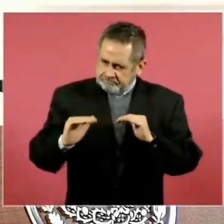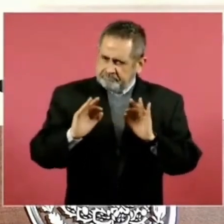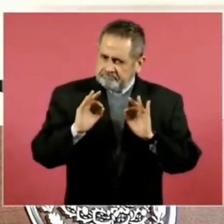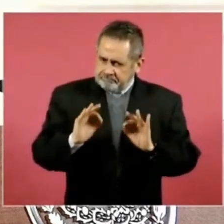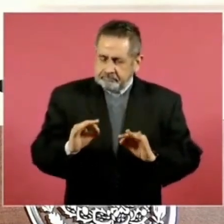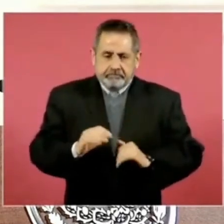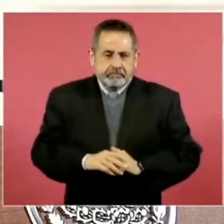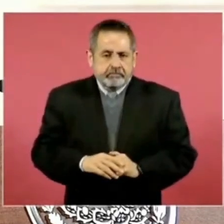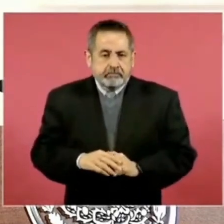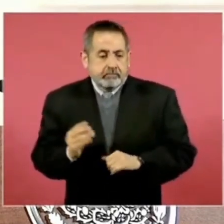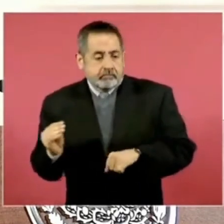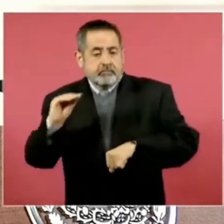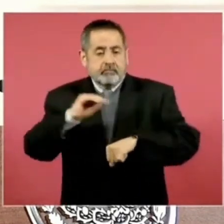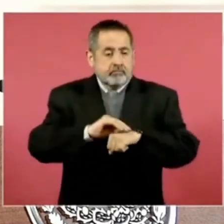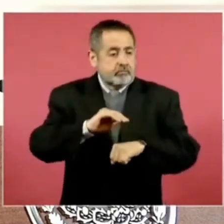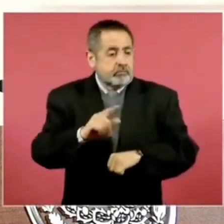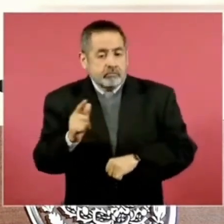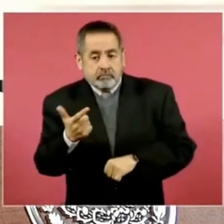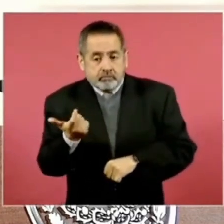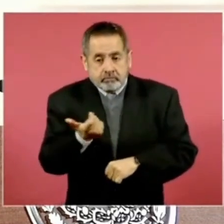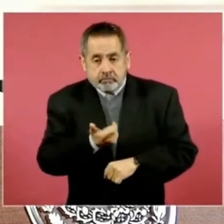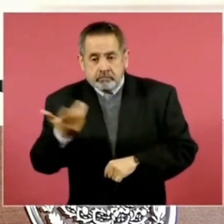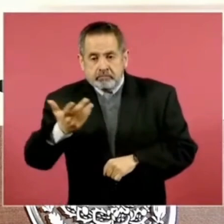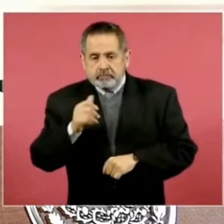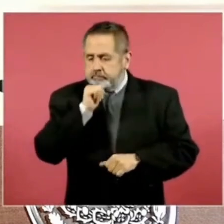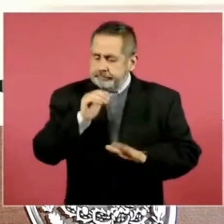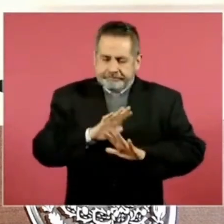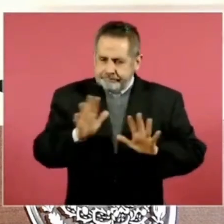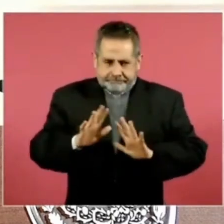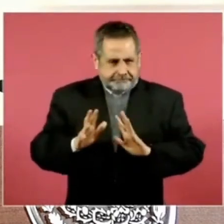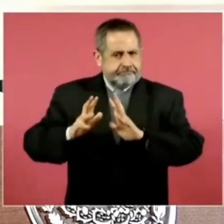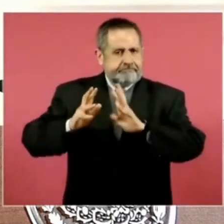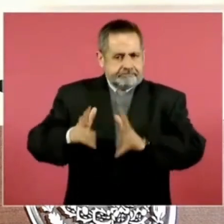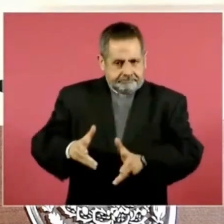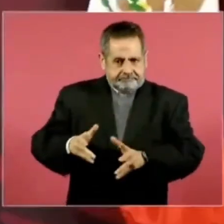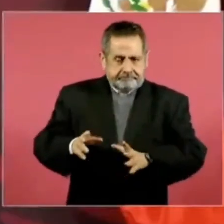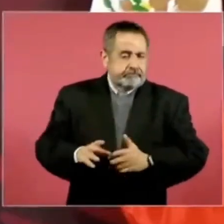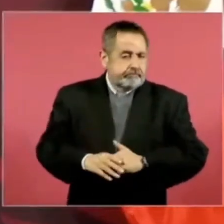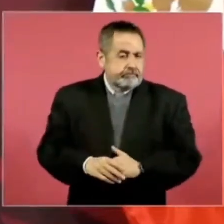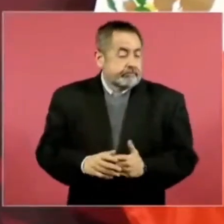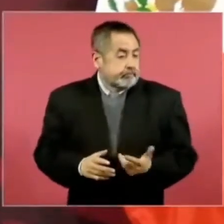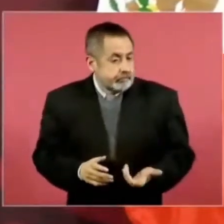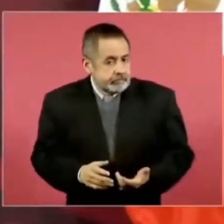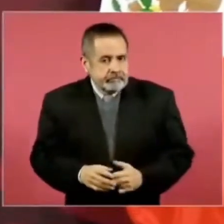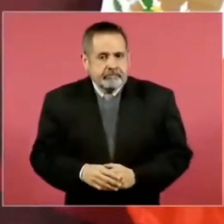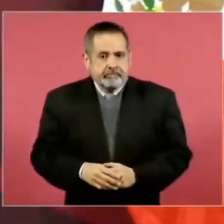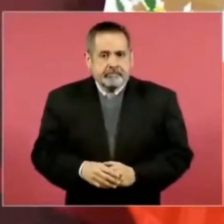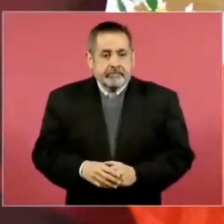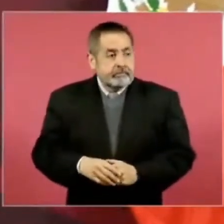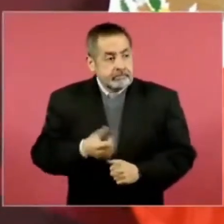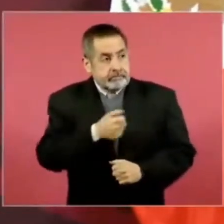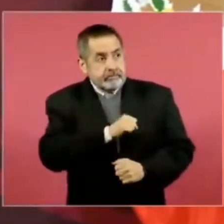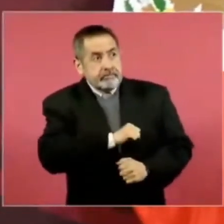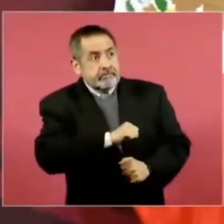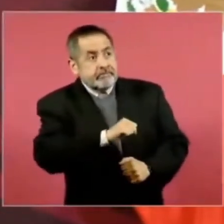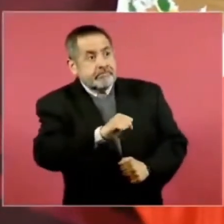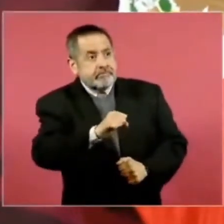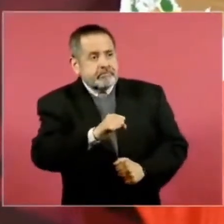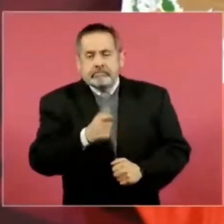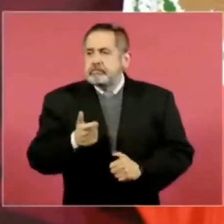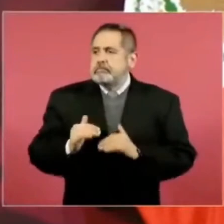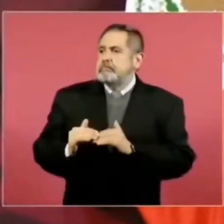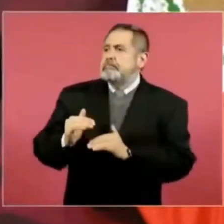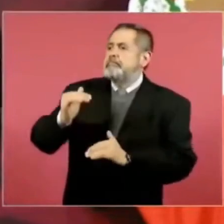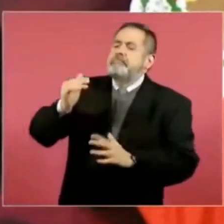Que no haya aumento de precios, que no haya inflación, porque si no se